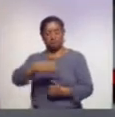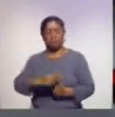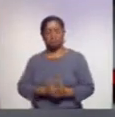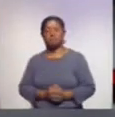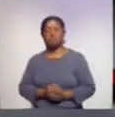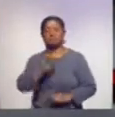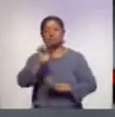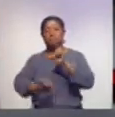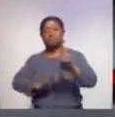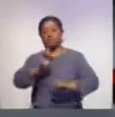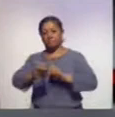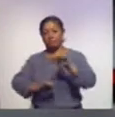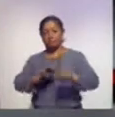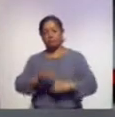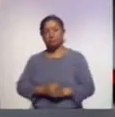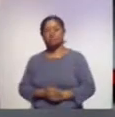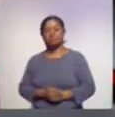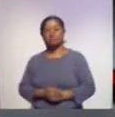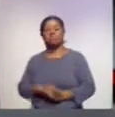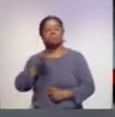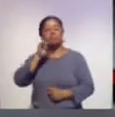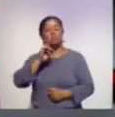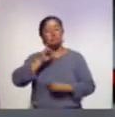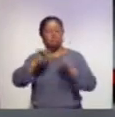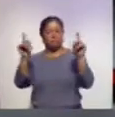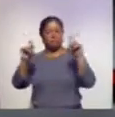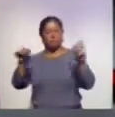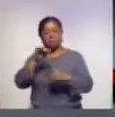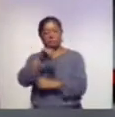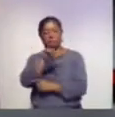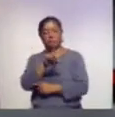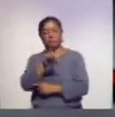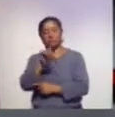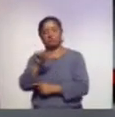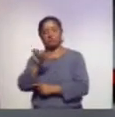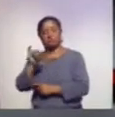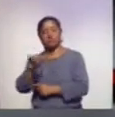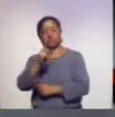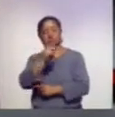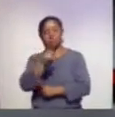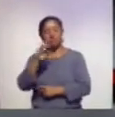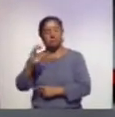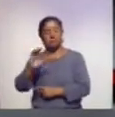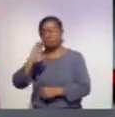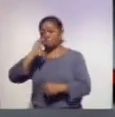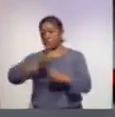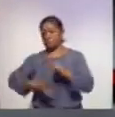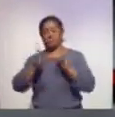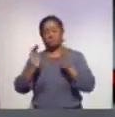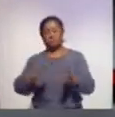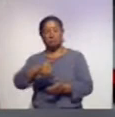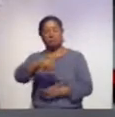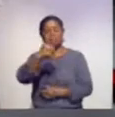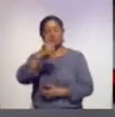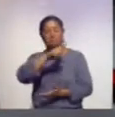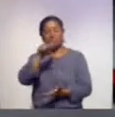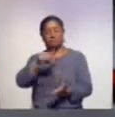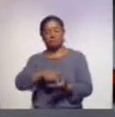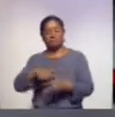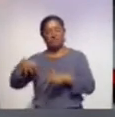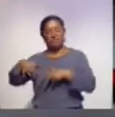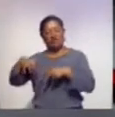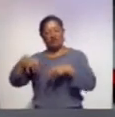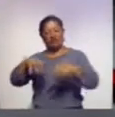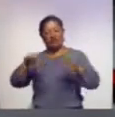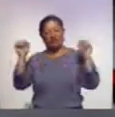En los deportes, la tlaxcalteca Maday Pérez Carrillo concluyó en la posición 11 del Maratón de Chicago.